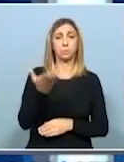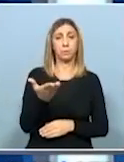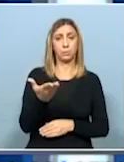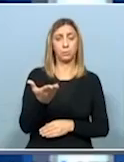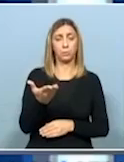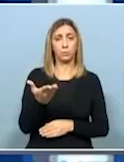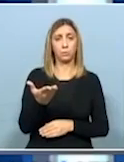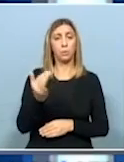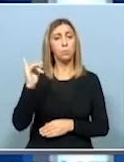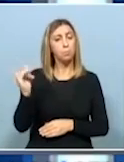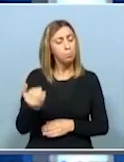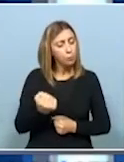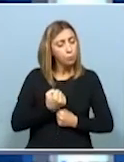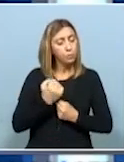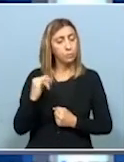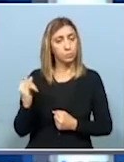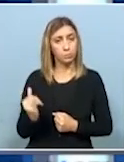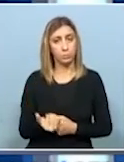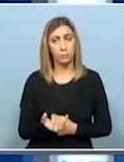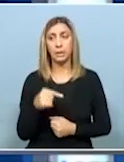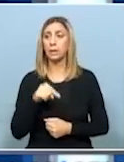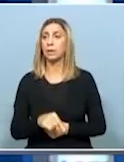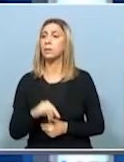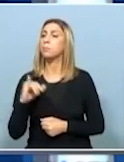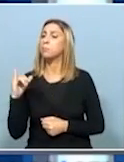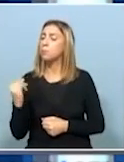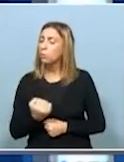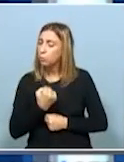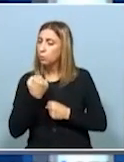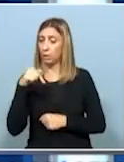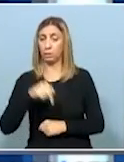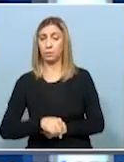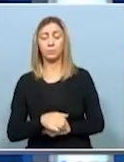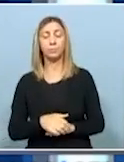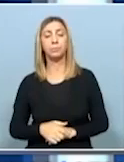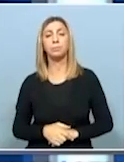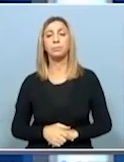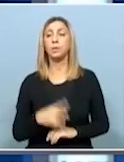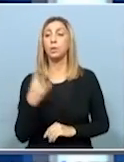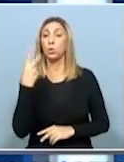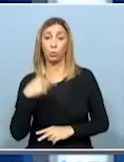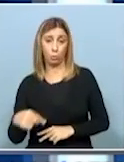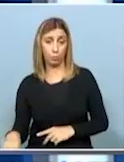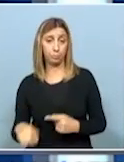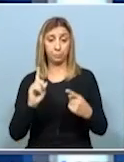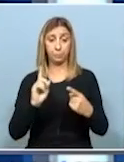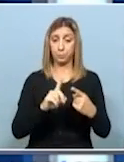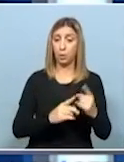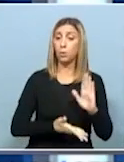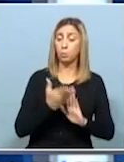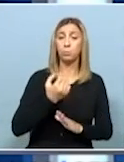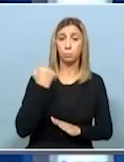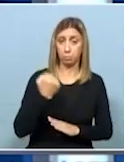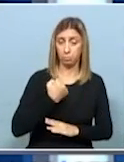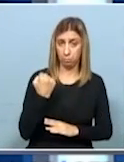el mejor de los esfuerzos Bueno Este es el mayor esfuerzo esto implica dos cosas primero que es un aumento